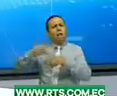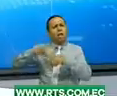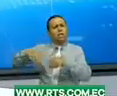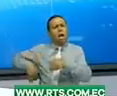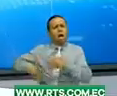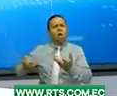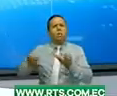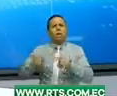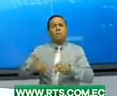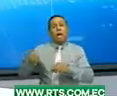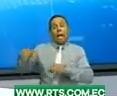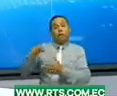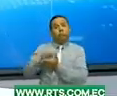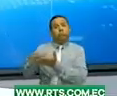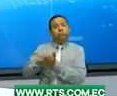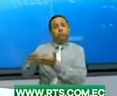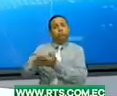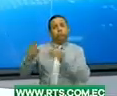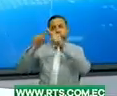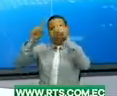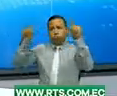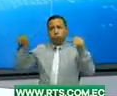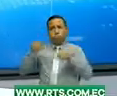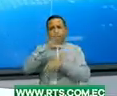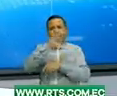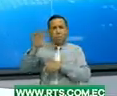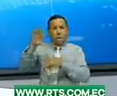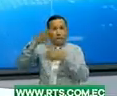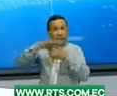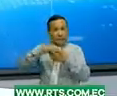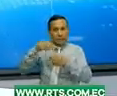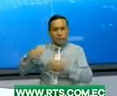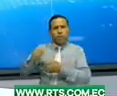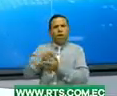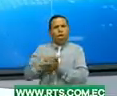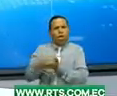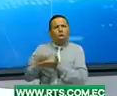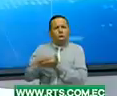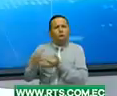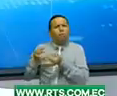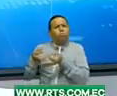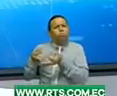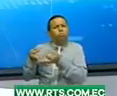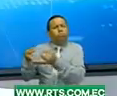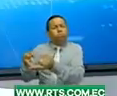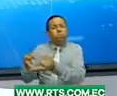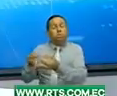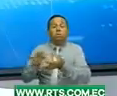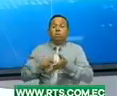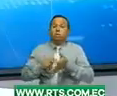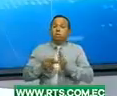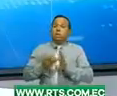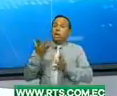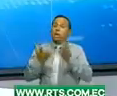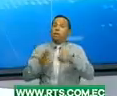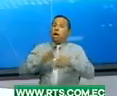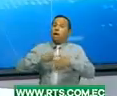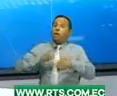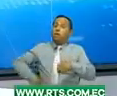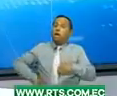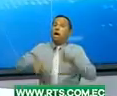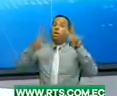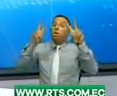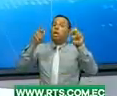las papeletas electorales podrían poner en riesgo el cumplimiento de los plazos para la elección de parlamentarios andinos. Según el